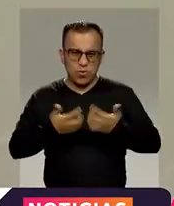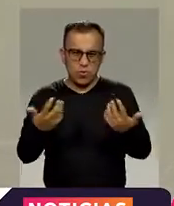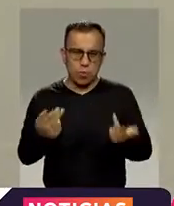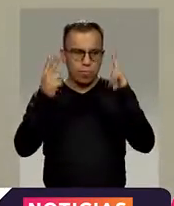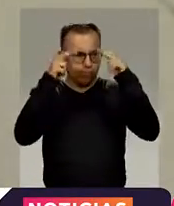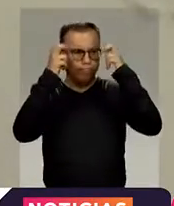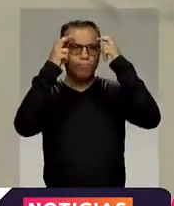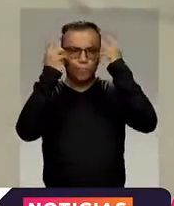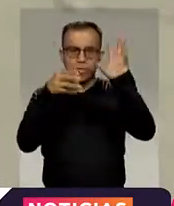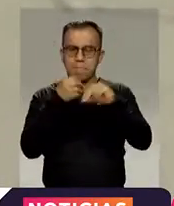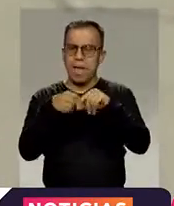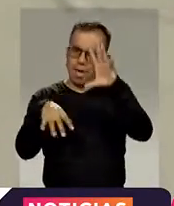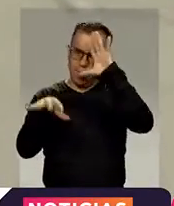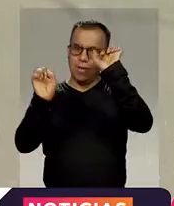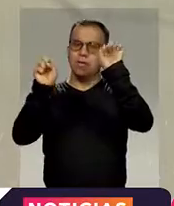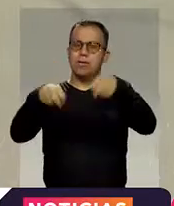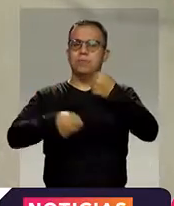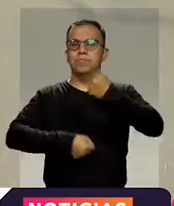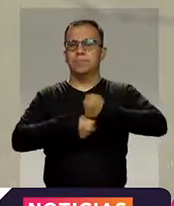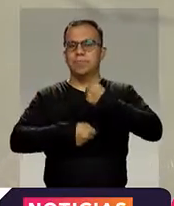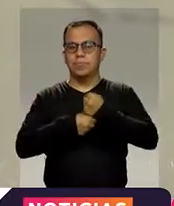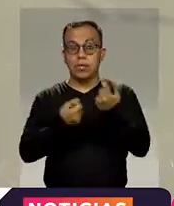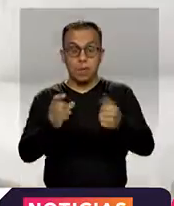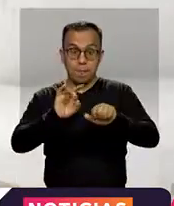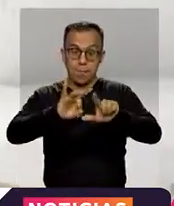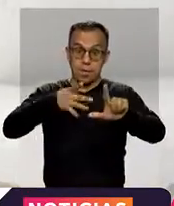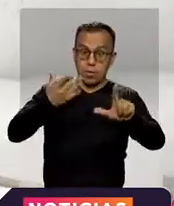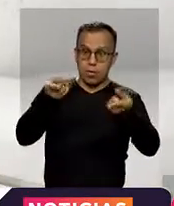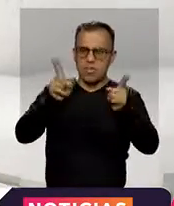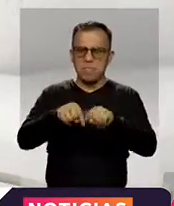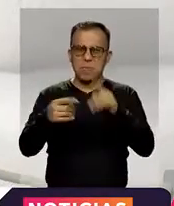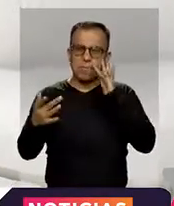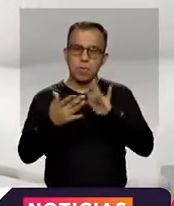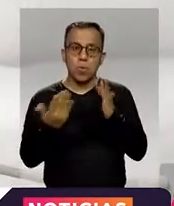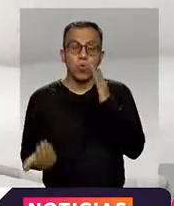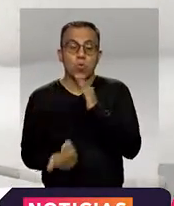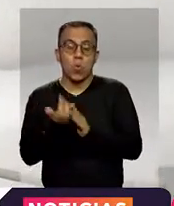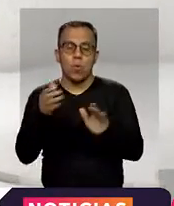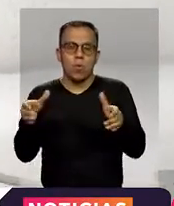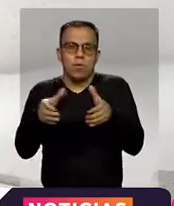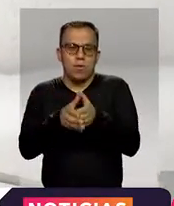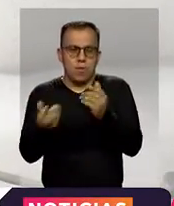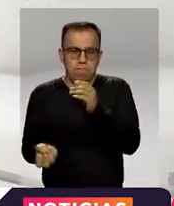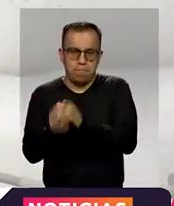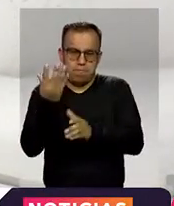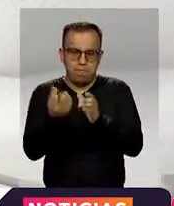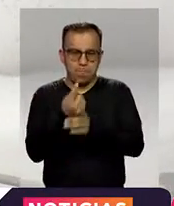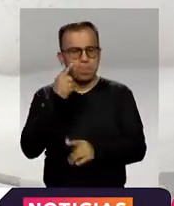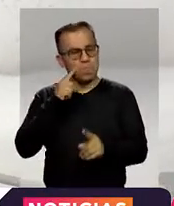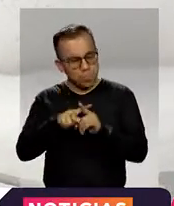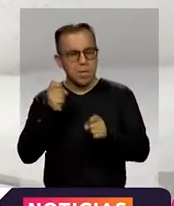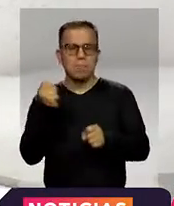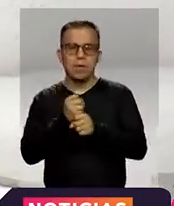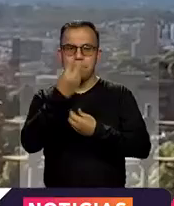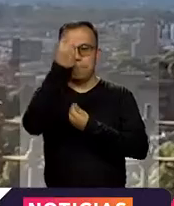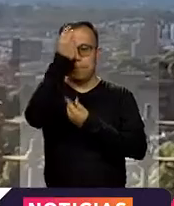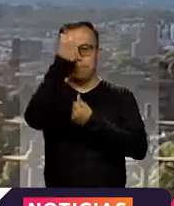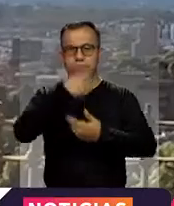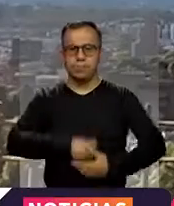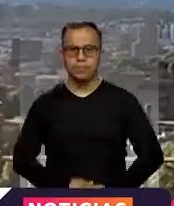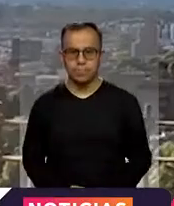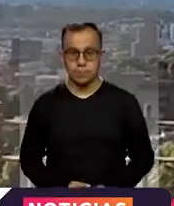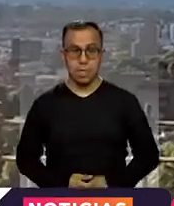su conocimiento y en sus capacidades de trabajo en equipos virtuales y constituyen una nueva clase productiva generadora de valor. Es